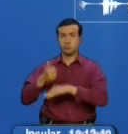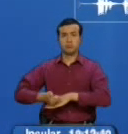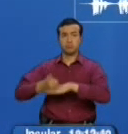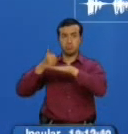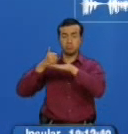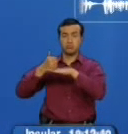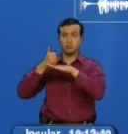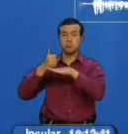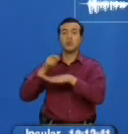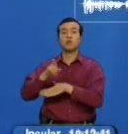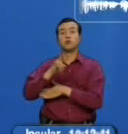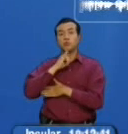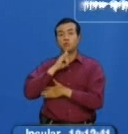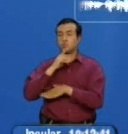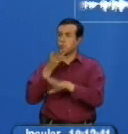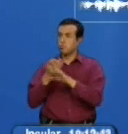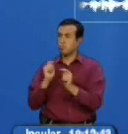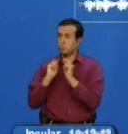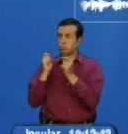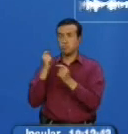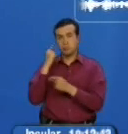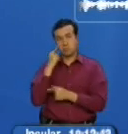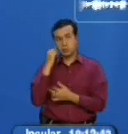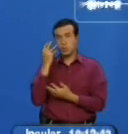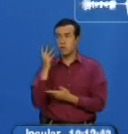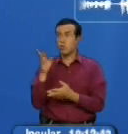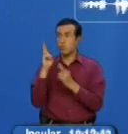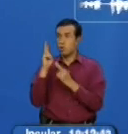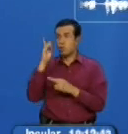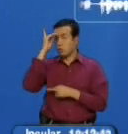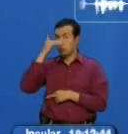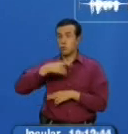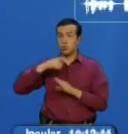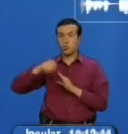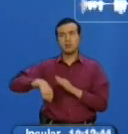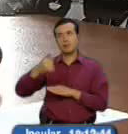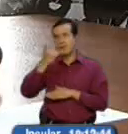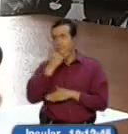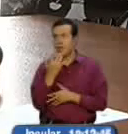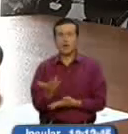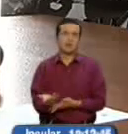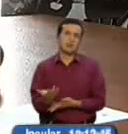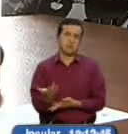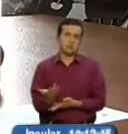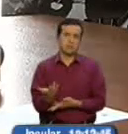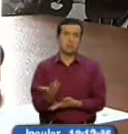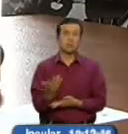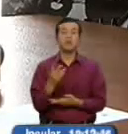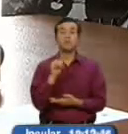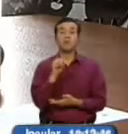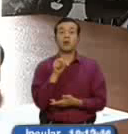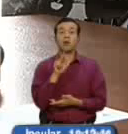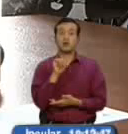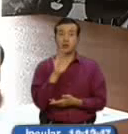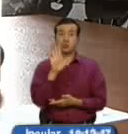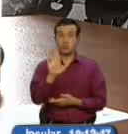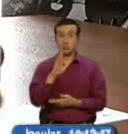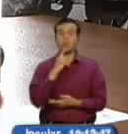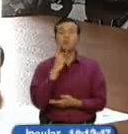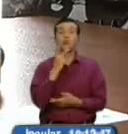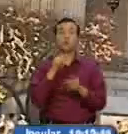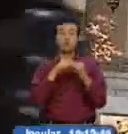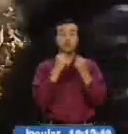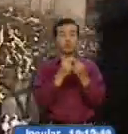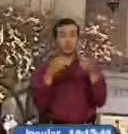Suprema Norteamericana. Esperamos que ahí se revierta esta decisión nefasta para la justicia. A decir de María Eugenia Garcés, vocera de este